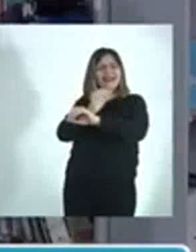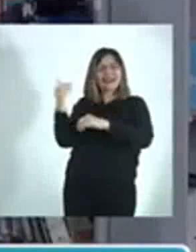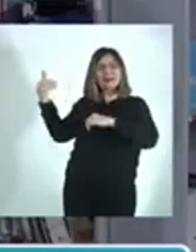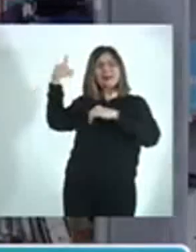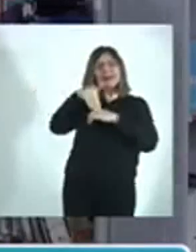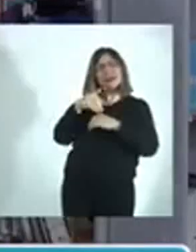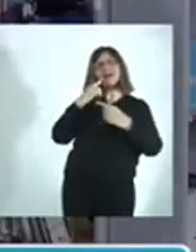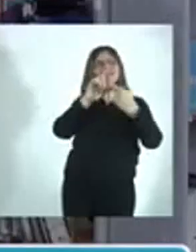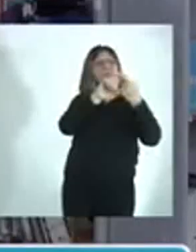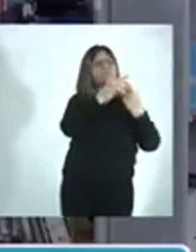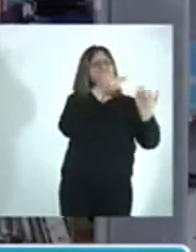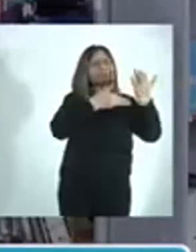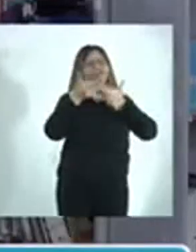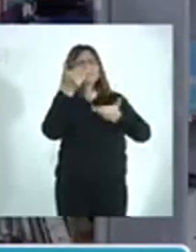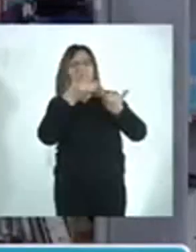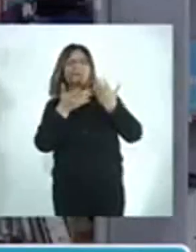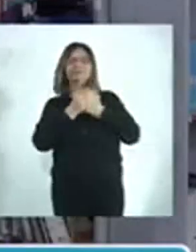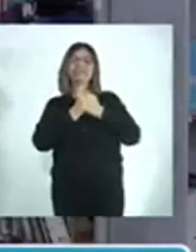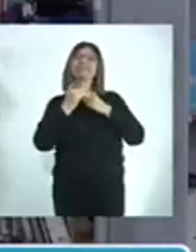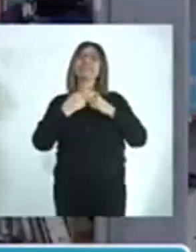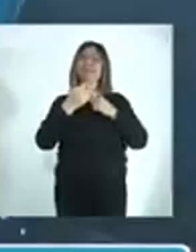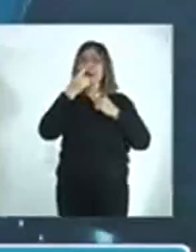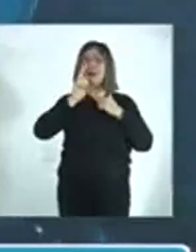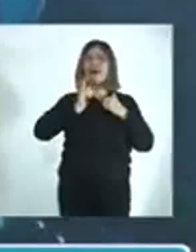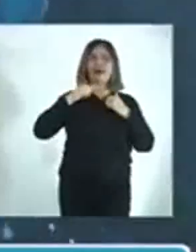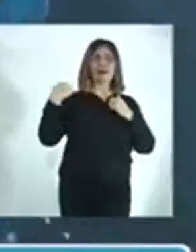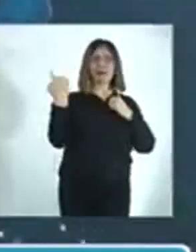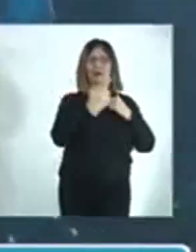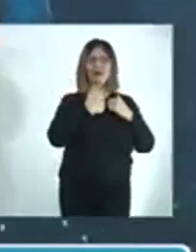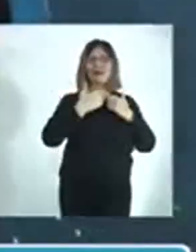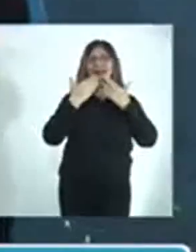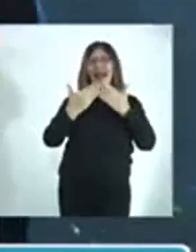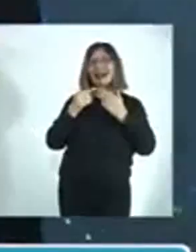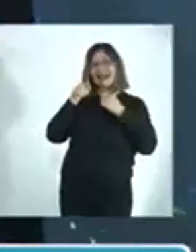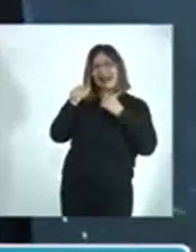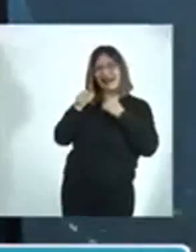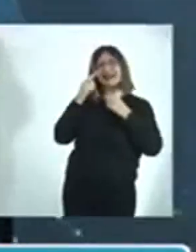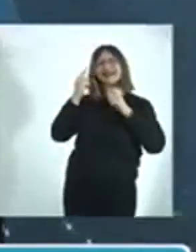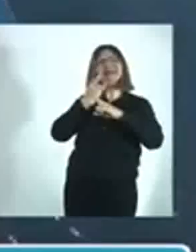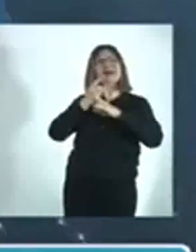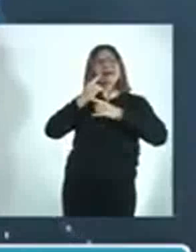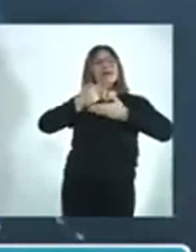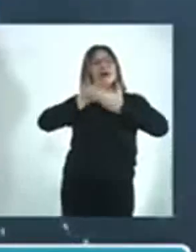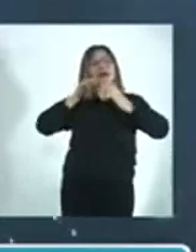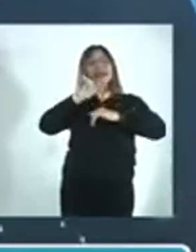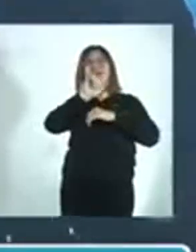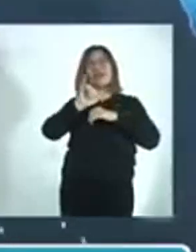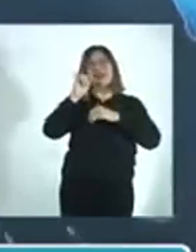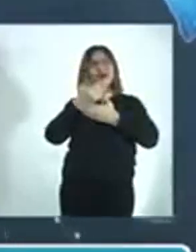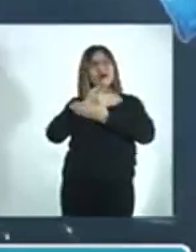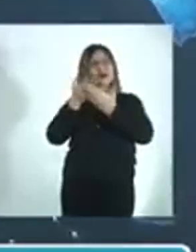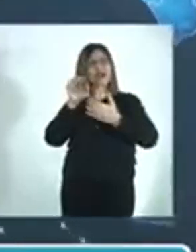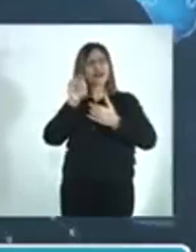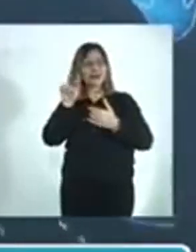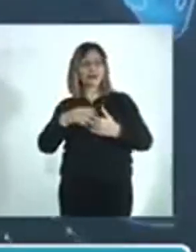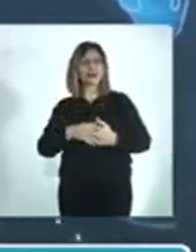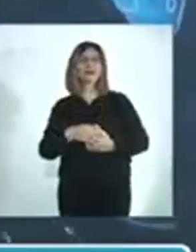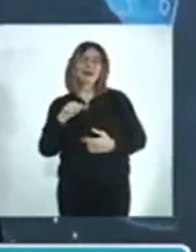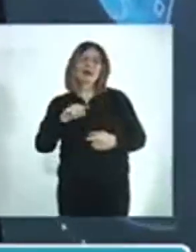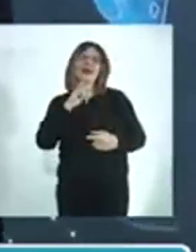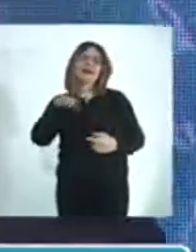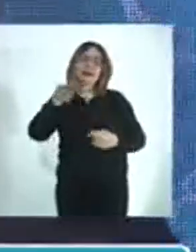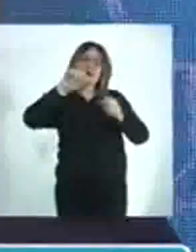estuvo acá compartiendo con nosotros, así que bueno, es un gran honor poder tener este video y compartir con toda la